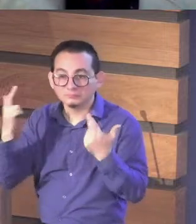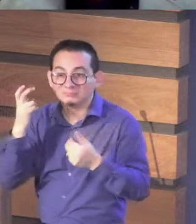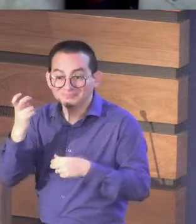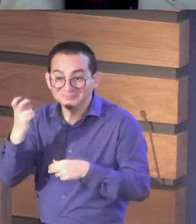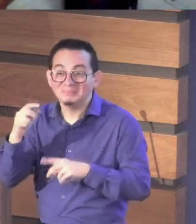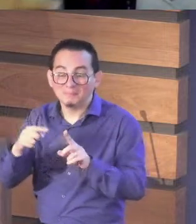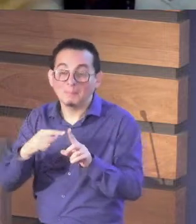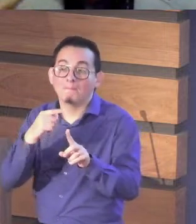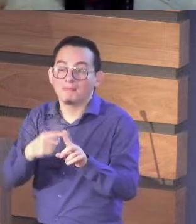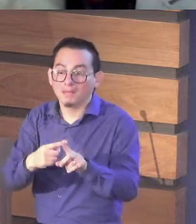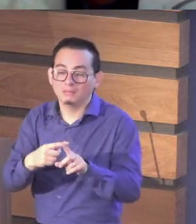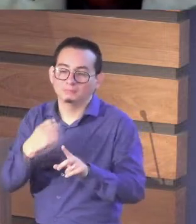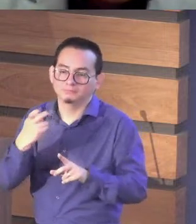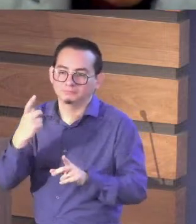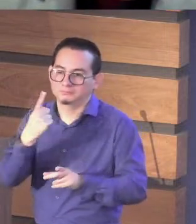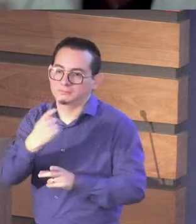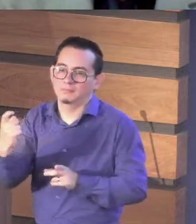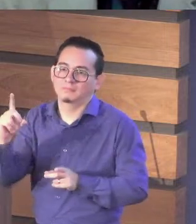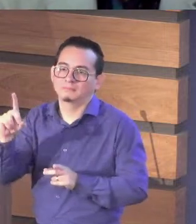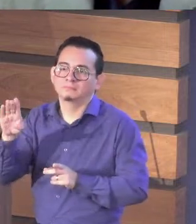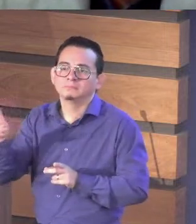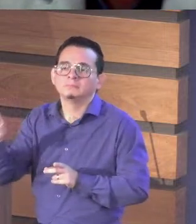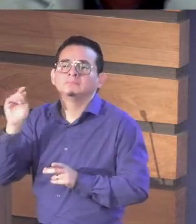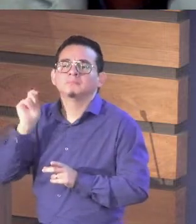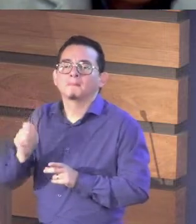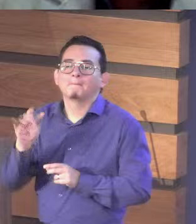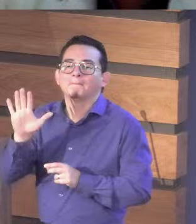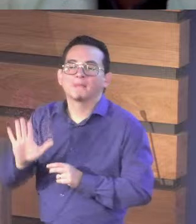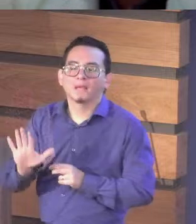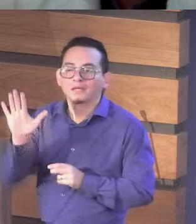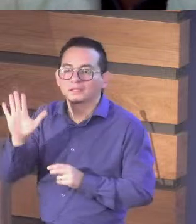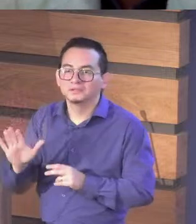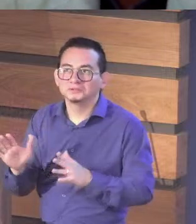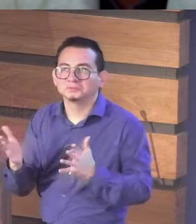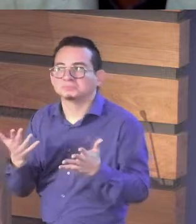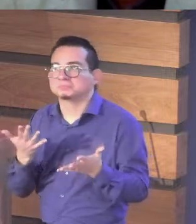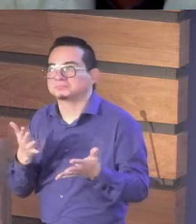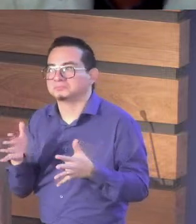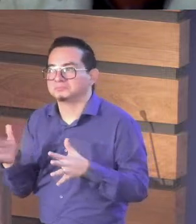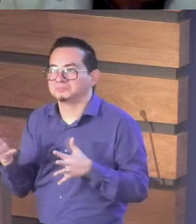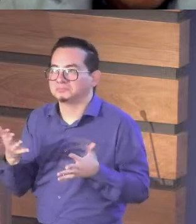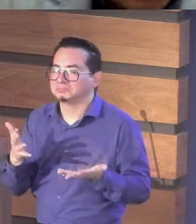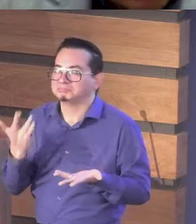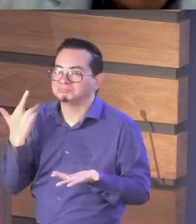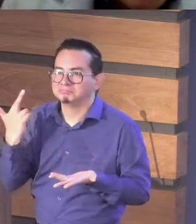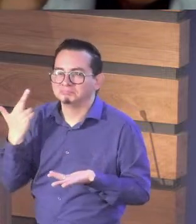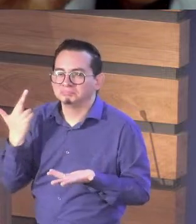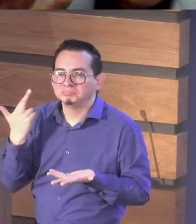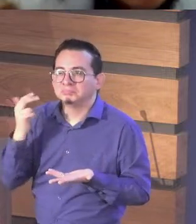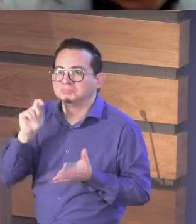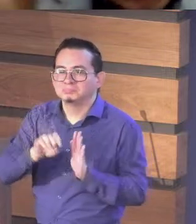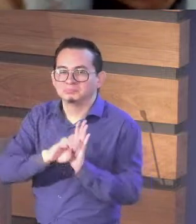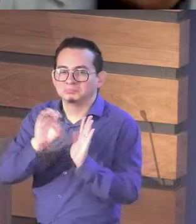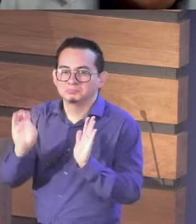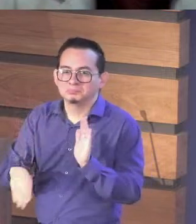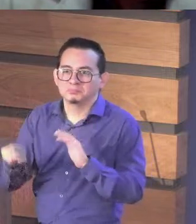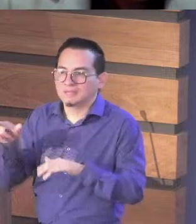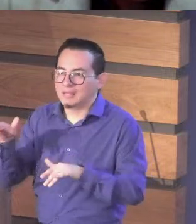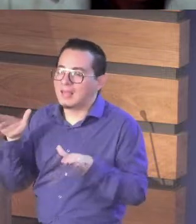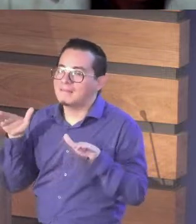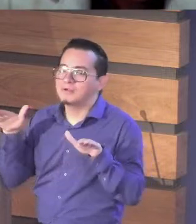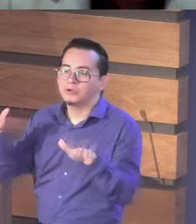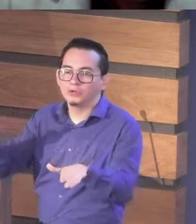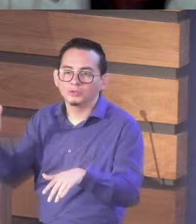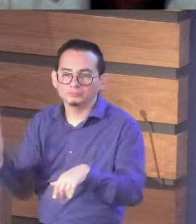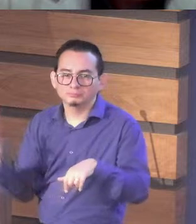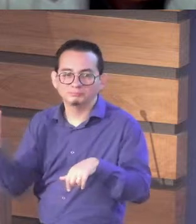decibelios sería como estar expuesto más o menos a la pista de un aeropuerto, cuando un avión está